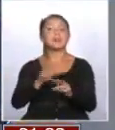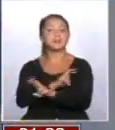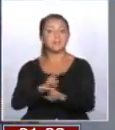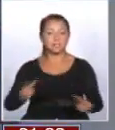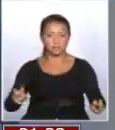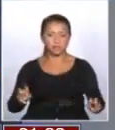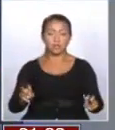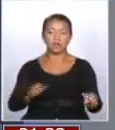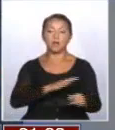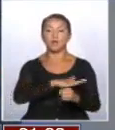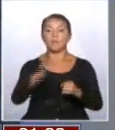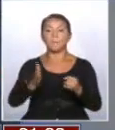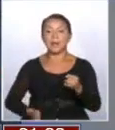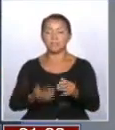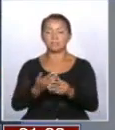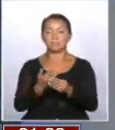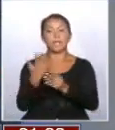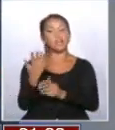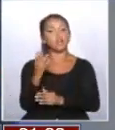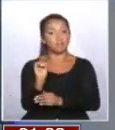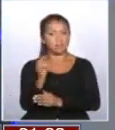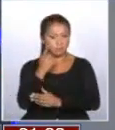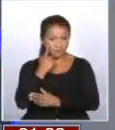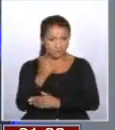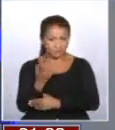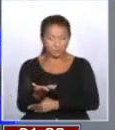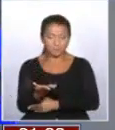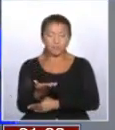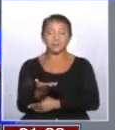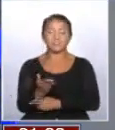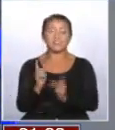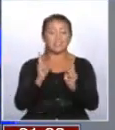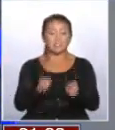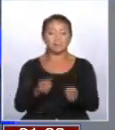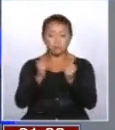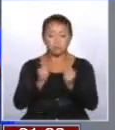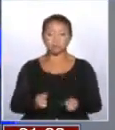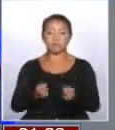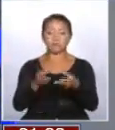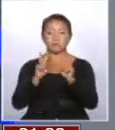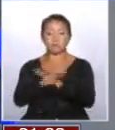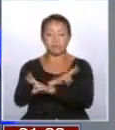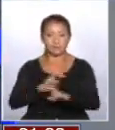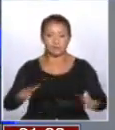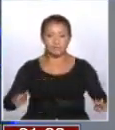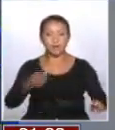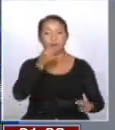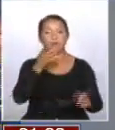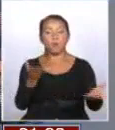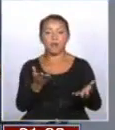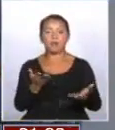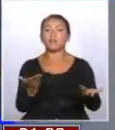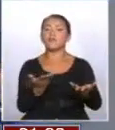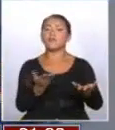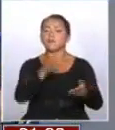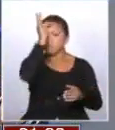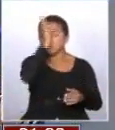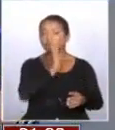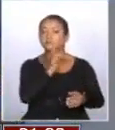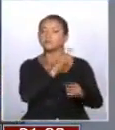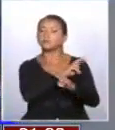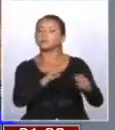plazo acotado que normalmente es de 90 días. Y lo que uno debe y puede investigar son las actuaciones de funcionarios del